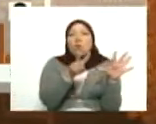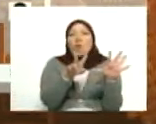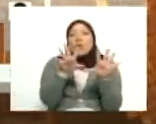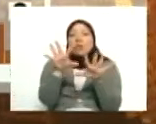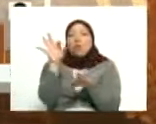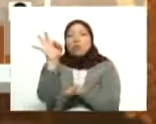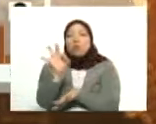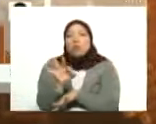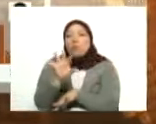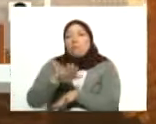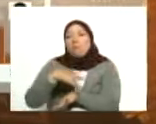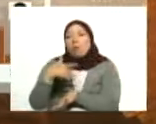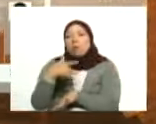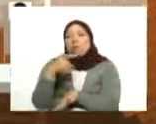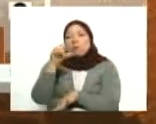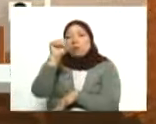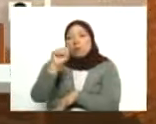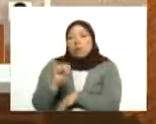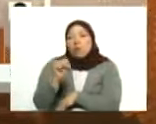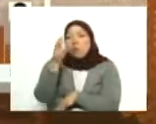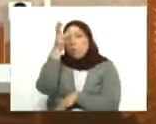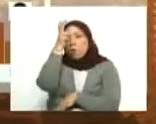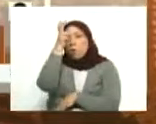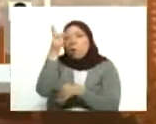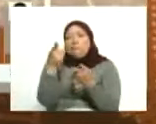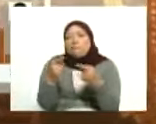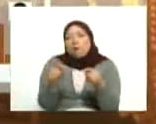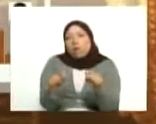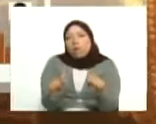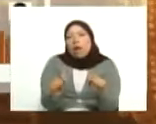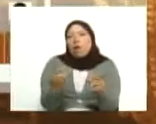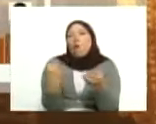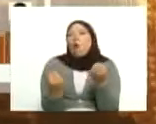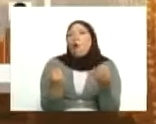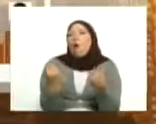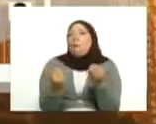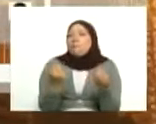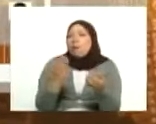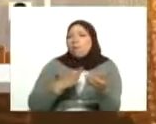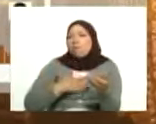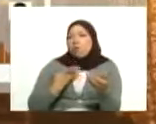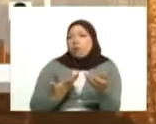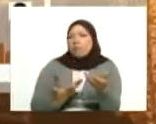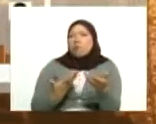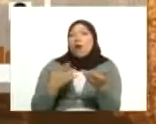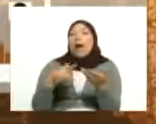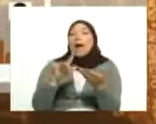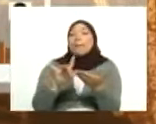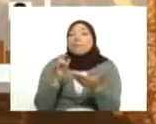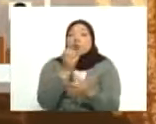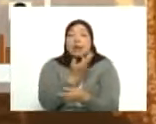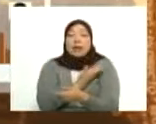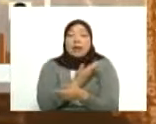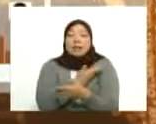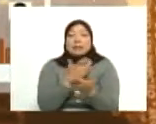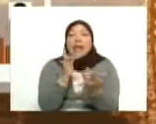sur no pueden tampoco pasar a Egipto porque los tienen bloqueados. ¿De qué manera se puede solucionar la entrega de la ayuda